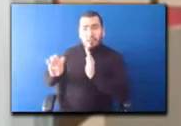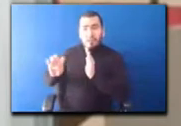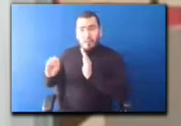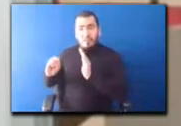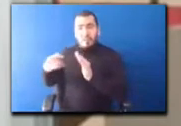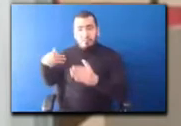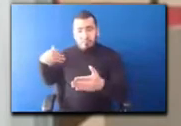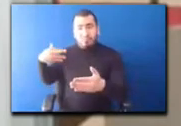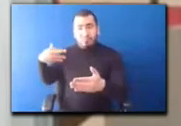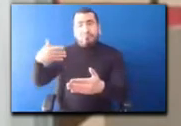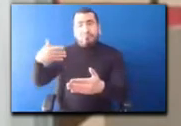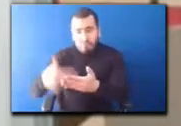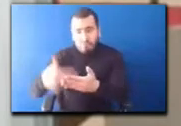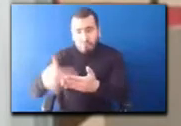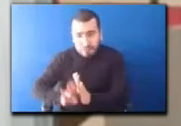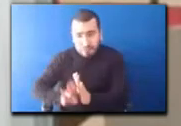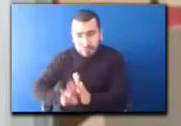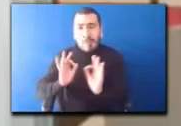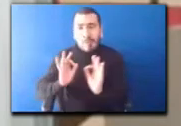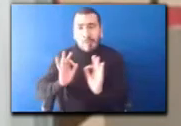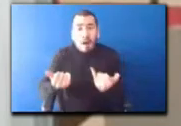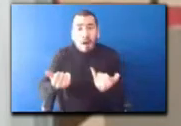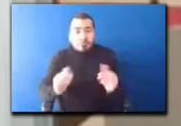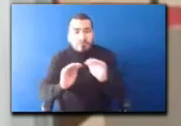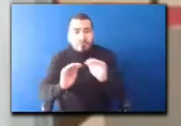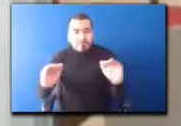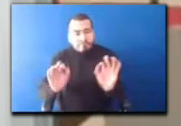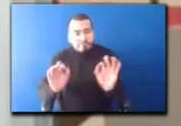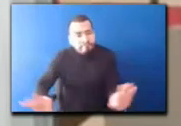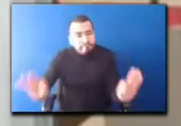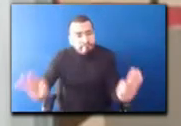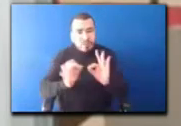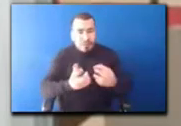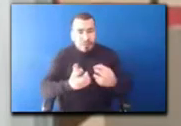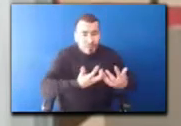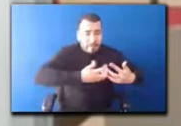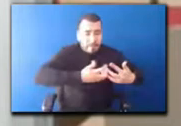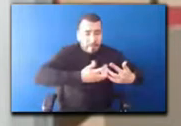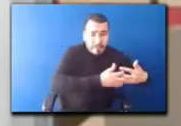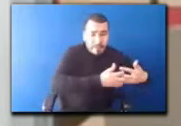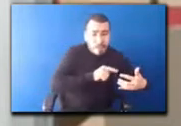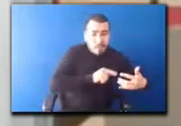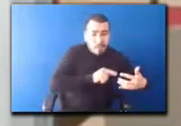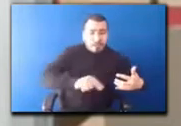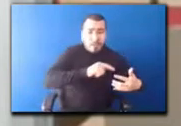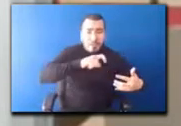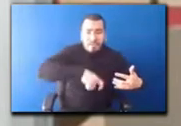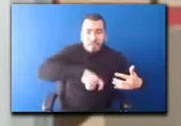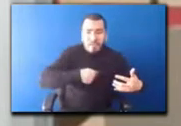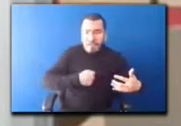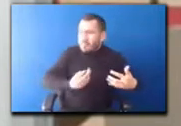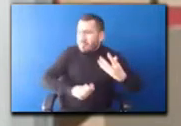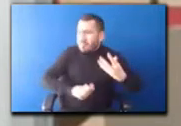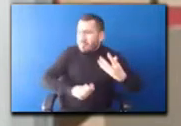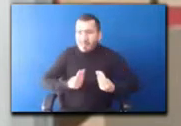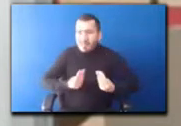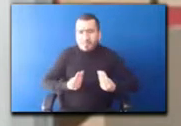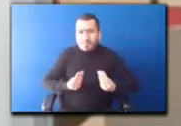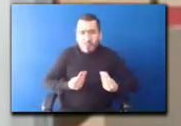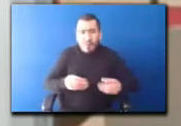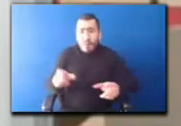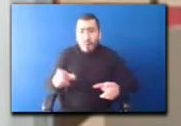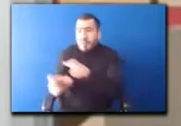había una necesidad por parte de la empresa de acercar mucho más a todos los